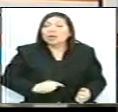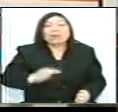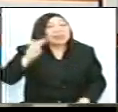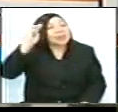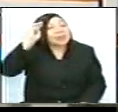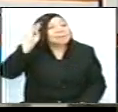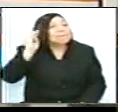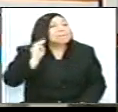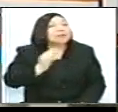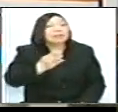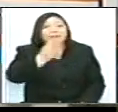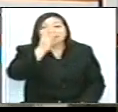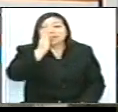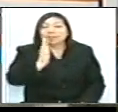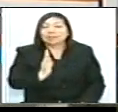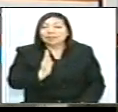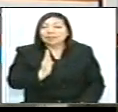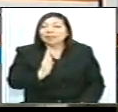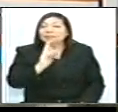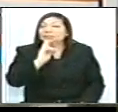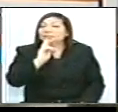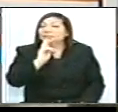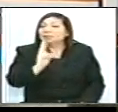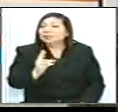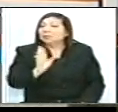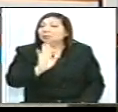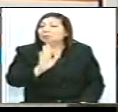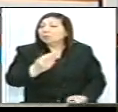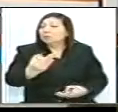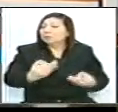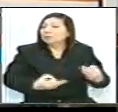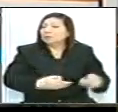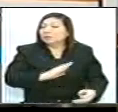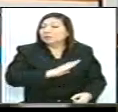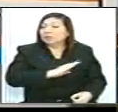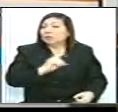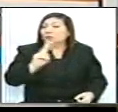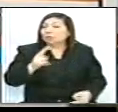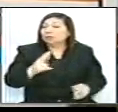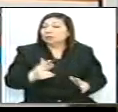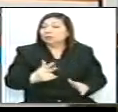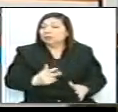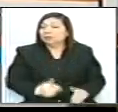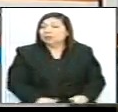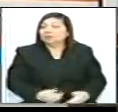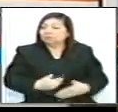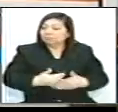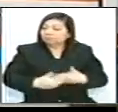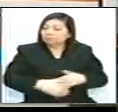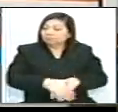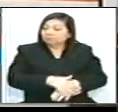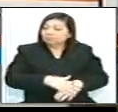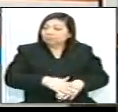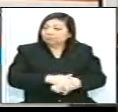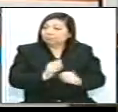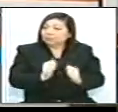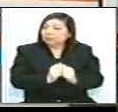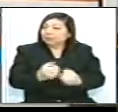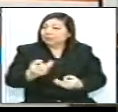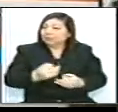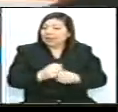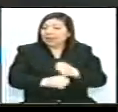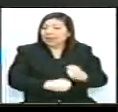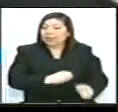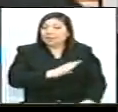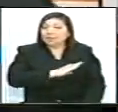de Dios, sustentando los resultados del presupuesto del año fiscal 2018, los avances en la ejecución del presupuesto del